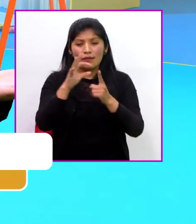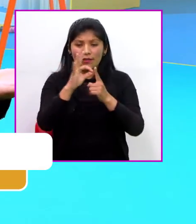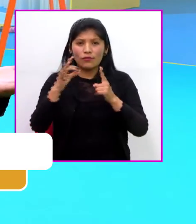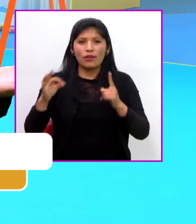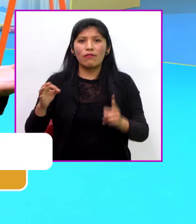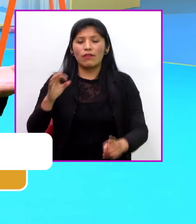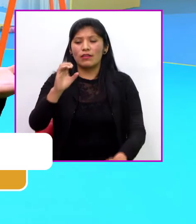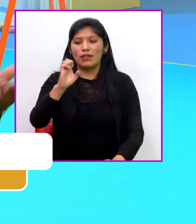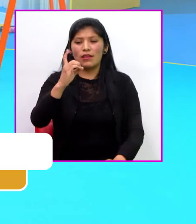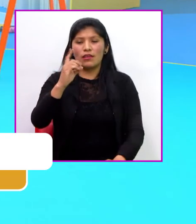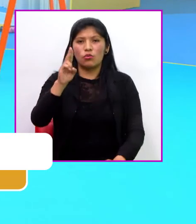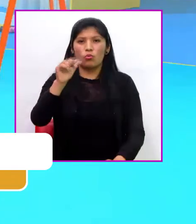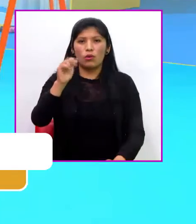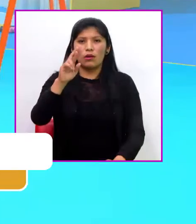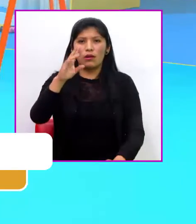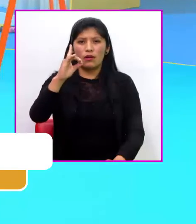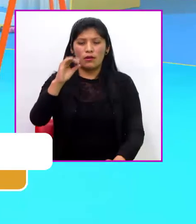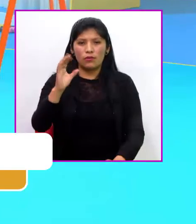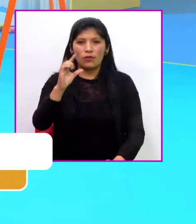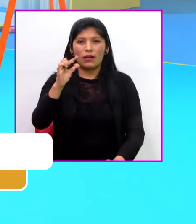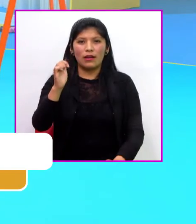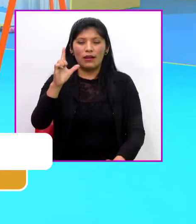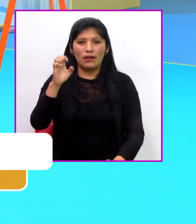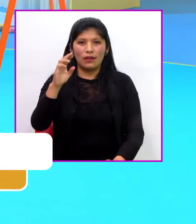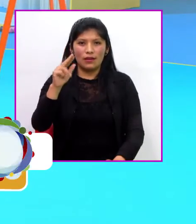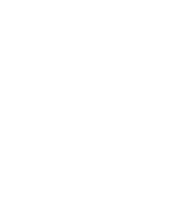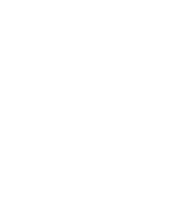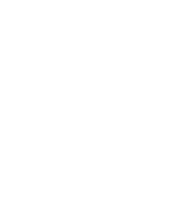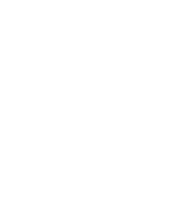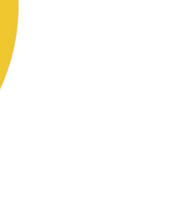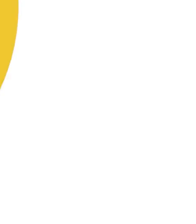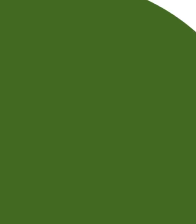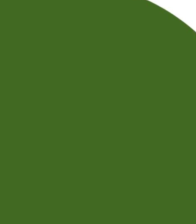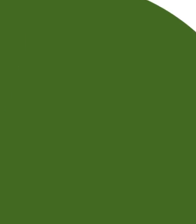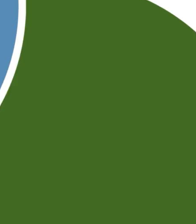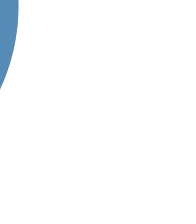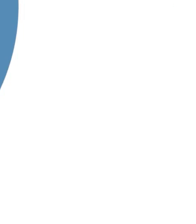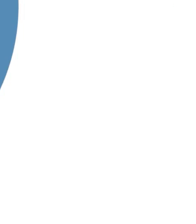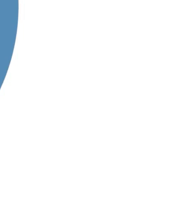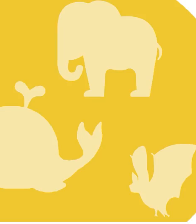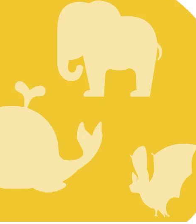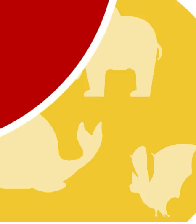de Eduardo Galeano. Hasta la próxima clase.